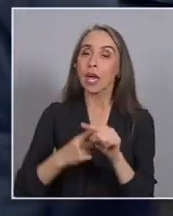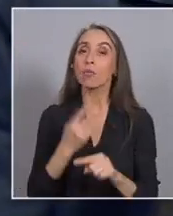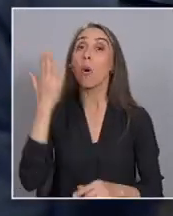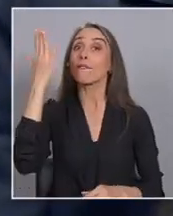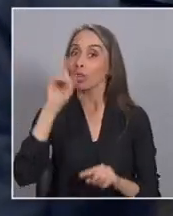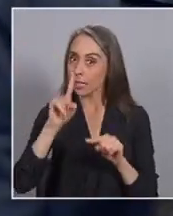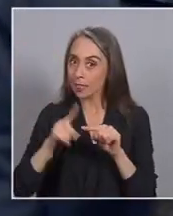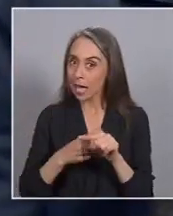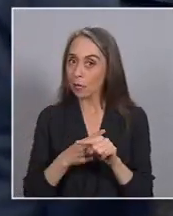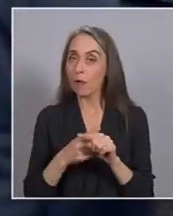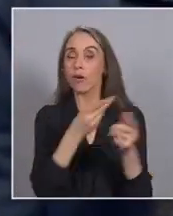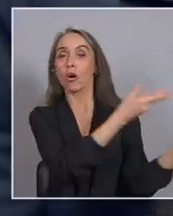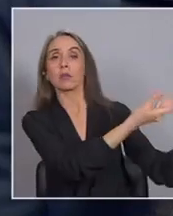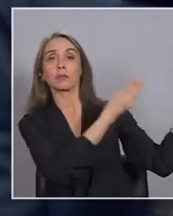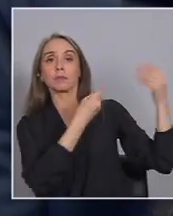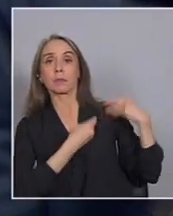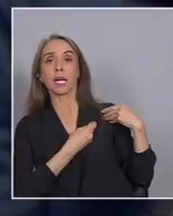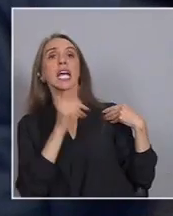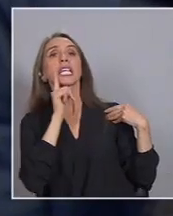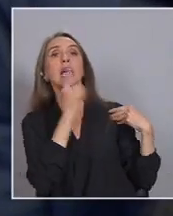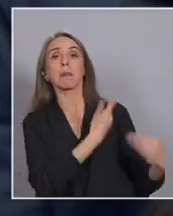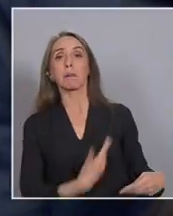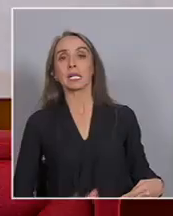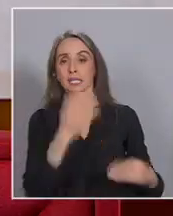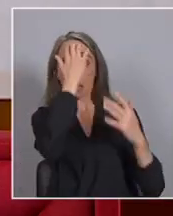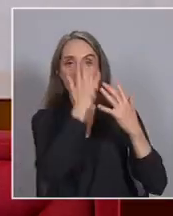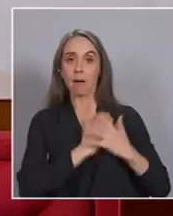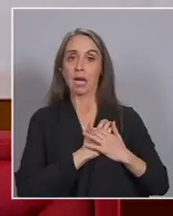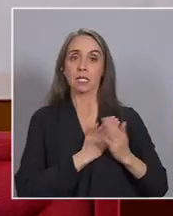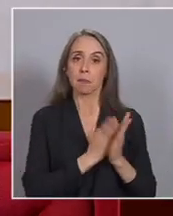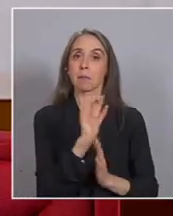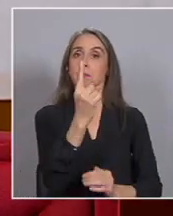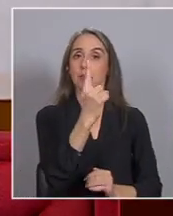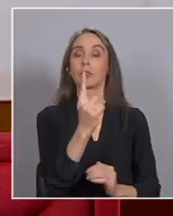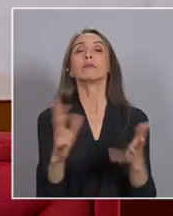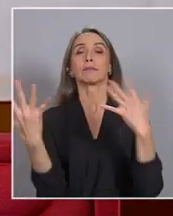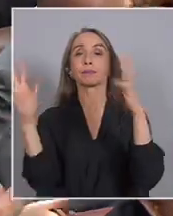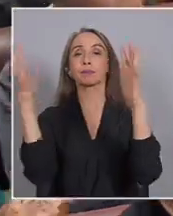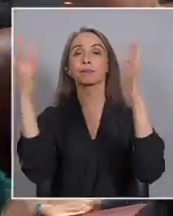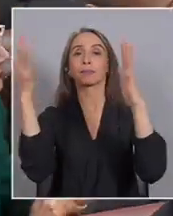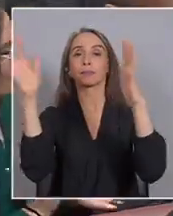siguiendo nuevamente un legado de la presidenta Bachelet.